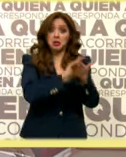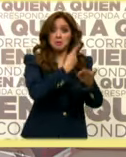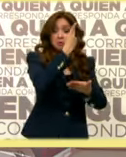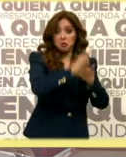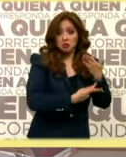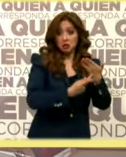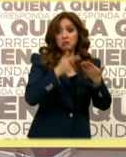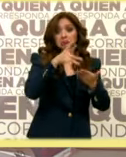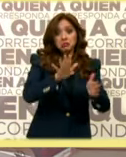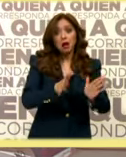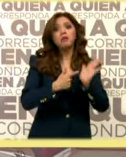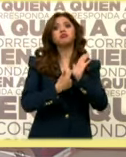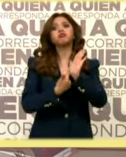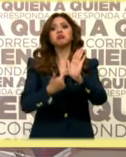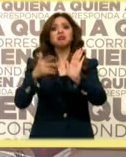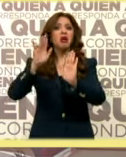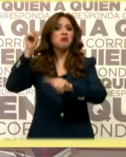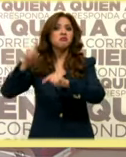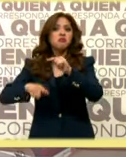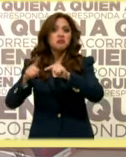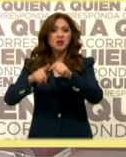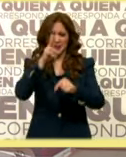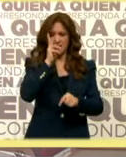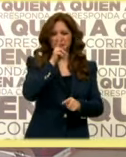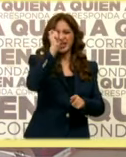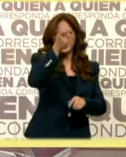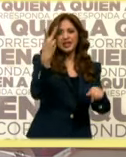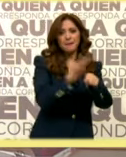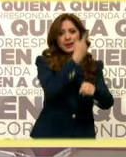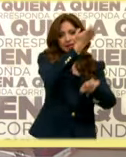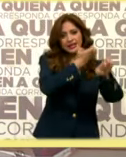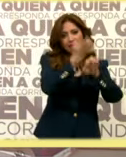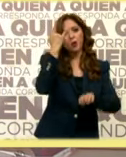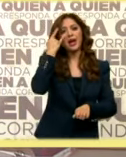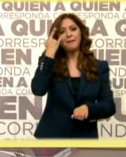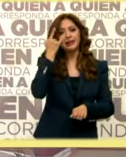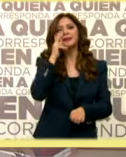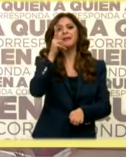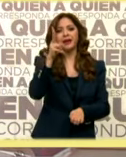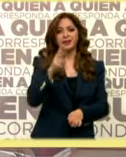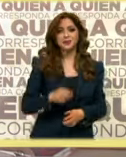esta cápsula de lo que está pasando ya en Campeche. Y usted, mírese en ella.